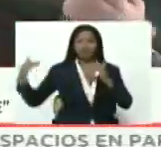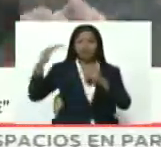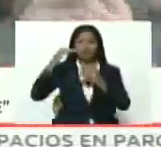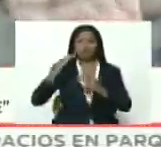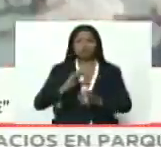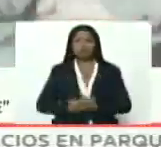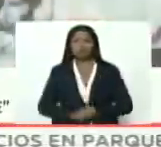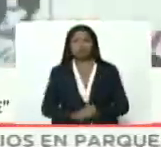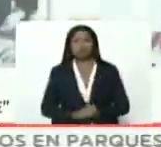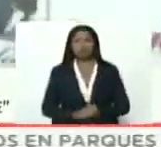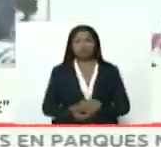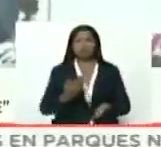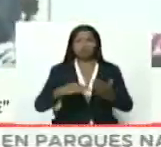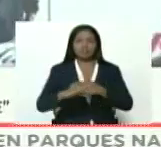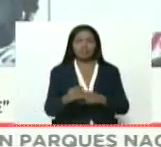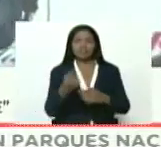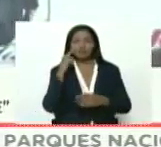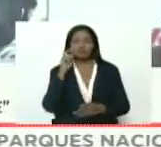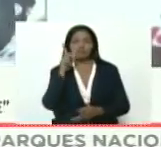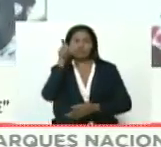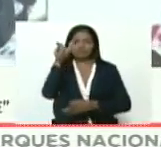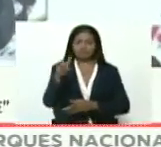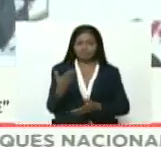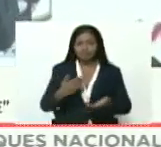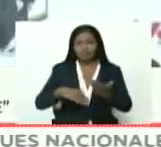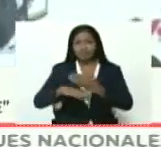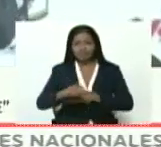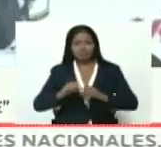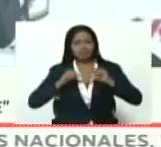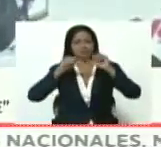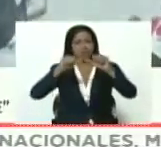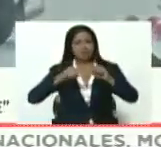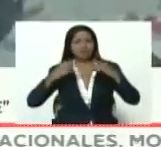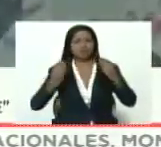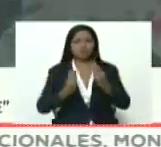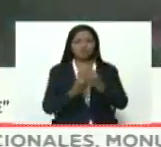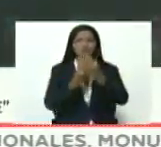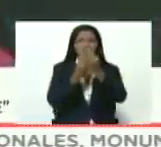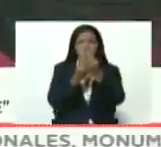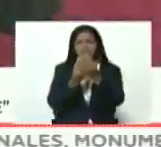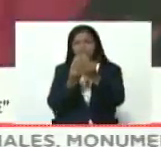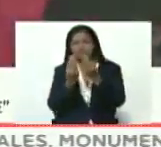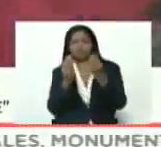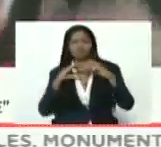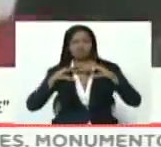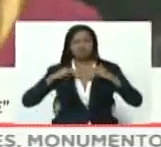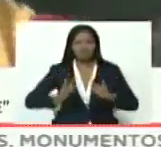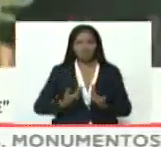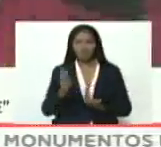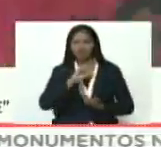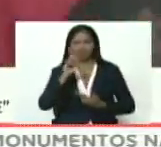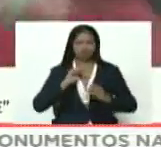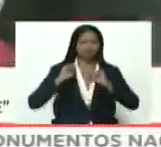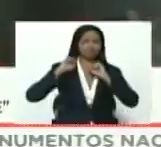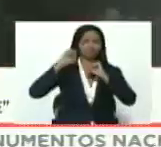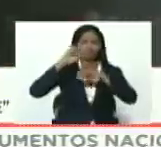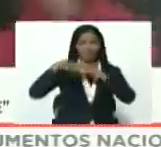superarlo. Vamos mi gente, sigamos juntos sin descanso hasta lograrlo.